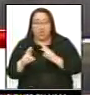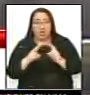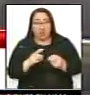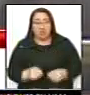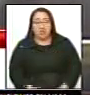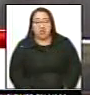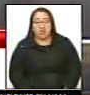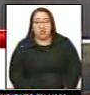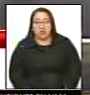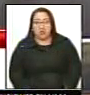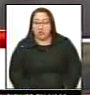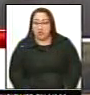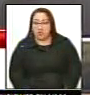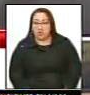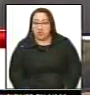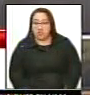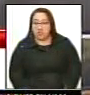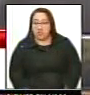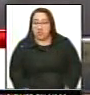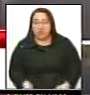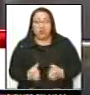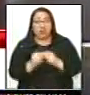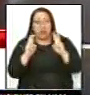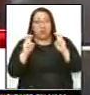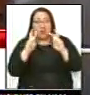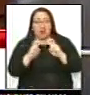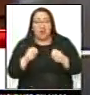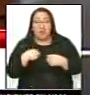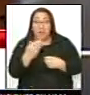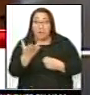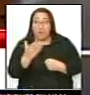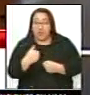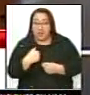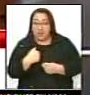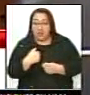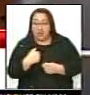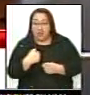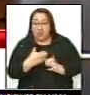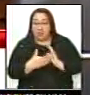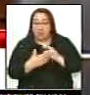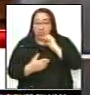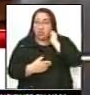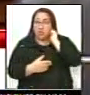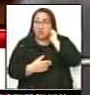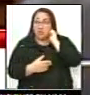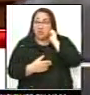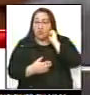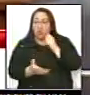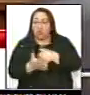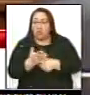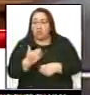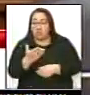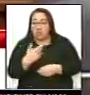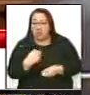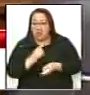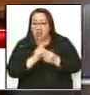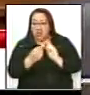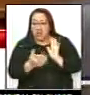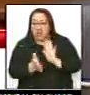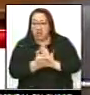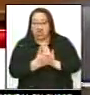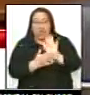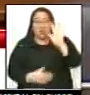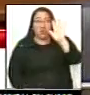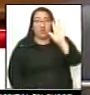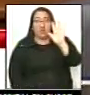relacionada con las actividades de investigación. Segundo, se me está pidiendo que muestre los documentos con los cuales se pidió que se reemplace.